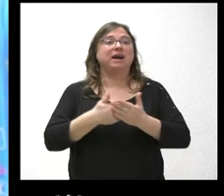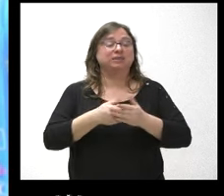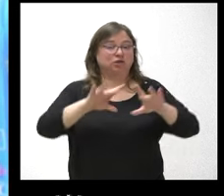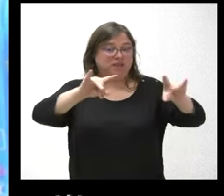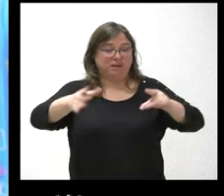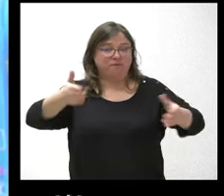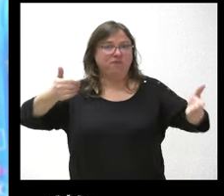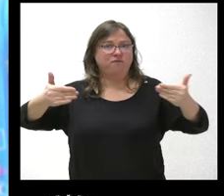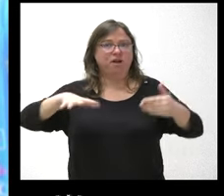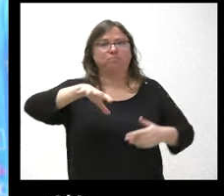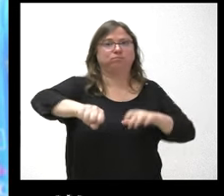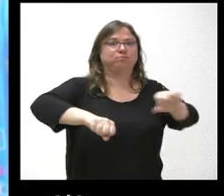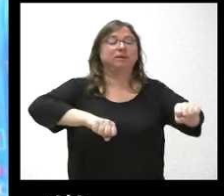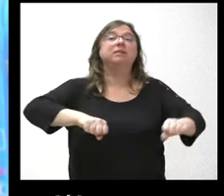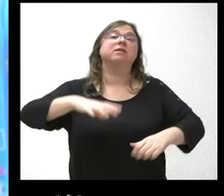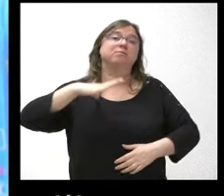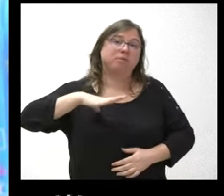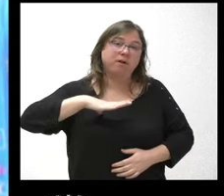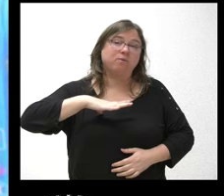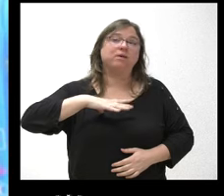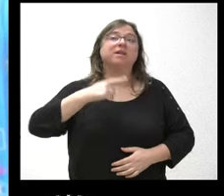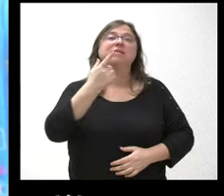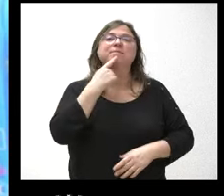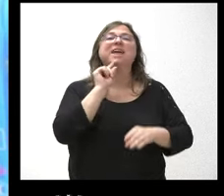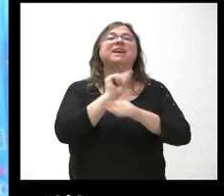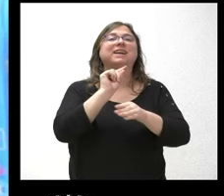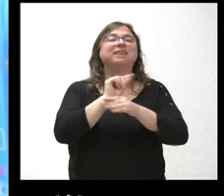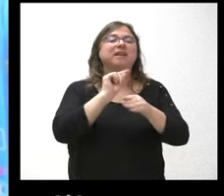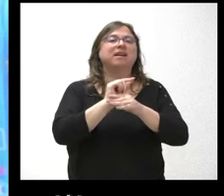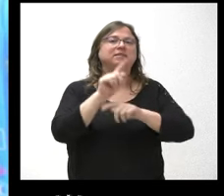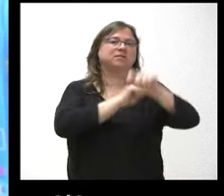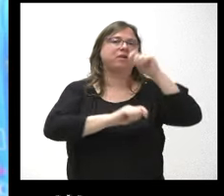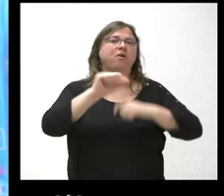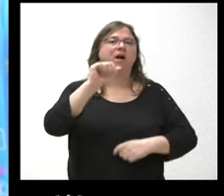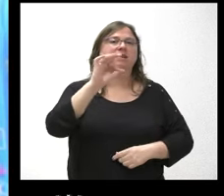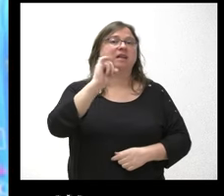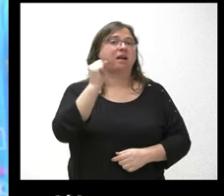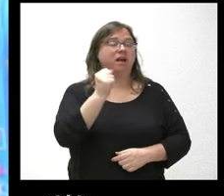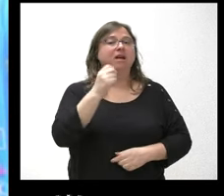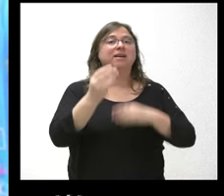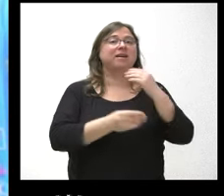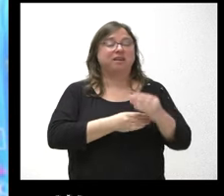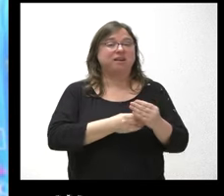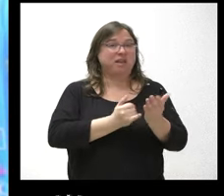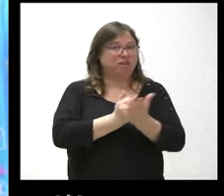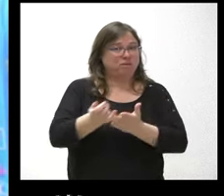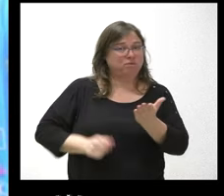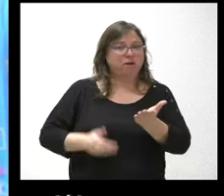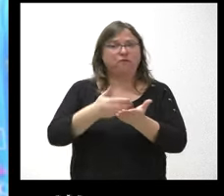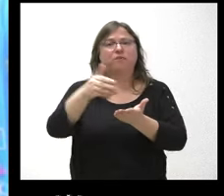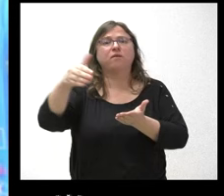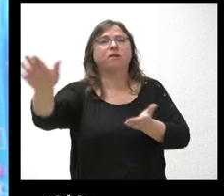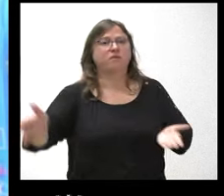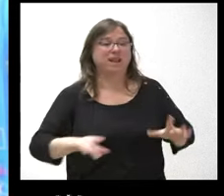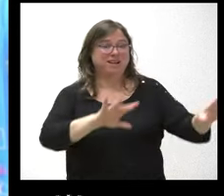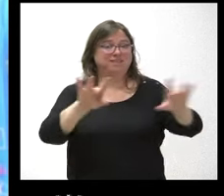le pediría también si puede responder o valorar las críticas de Asaja en el sentido de que se está expulsando a los agricultores de la zona, esos terrenos